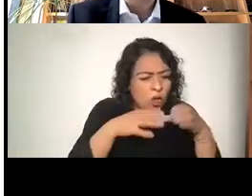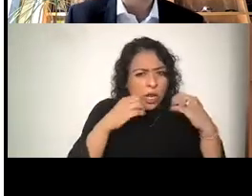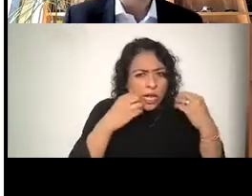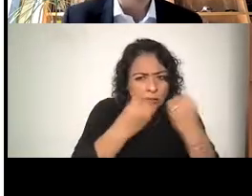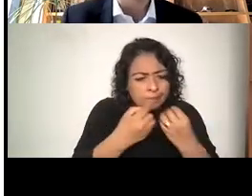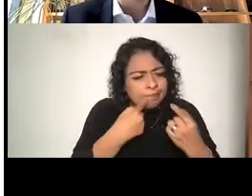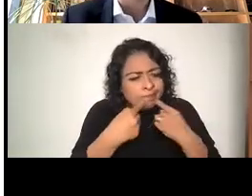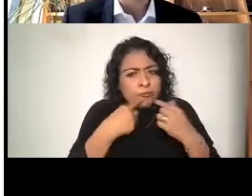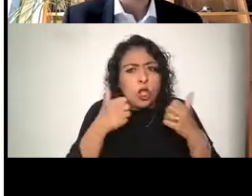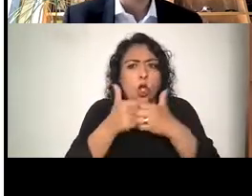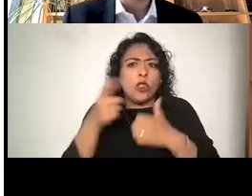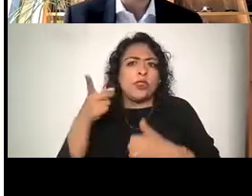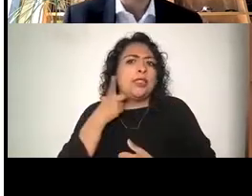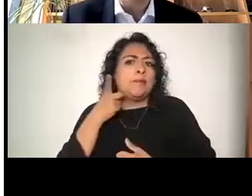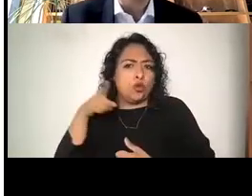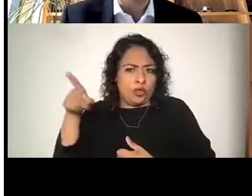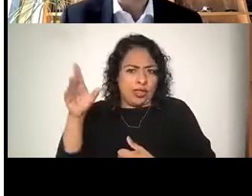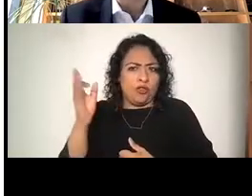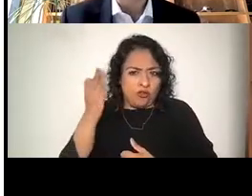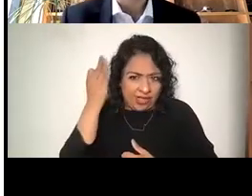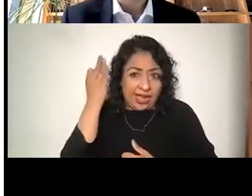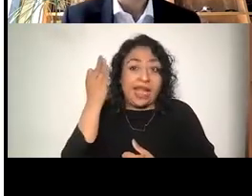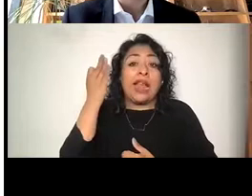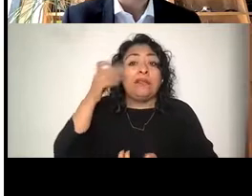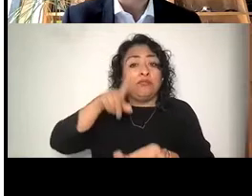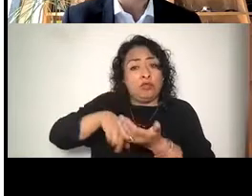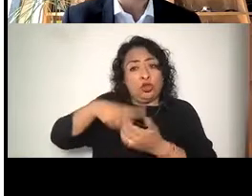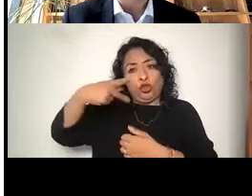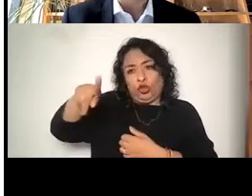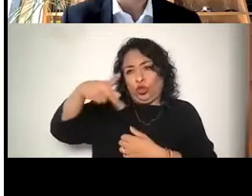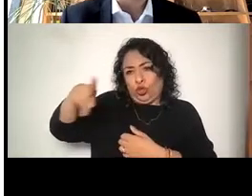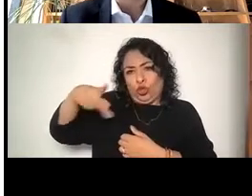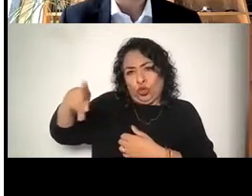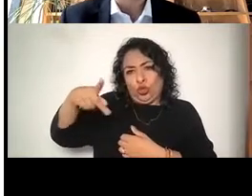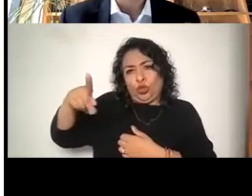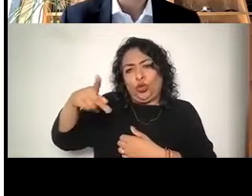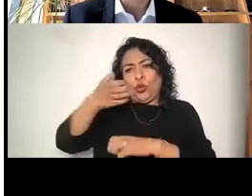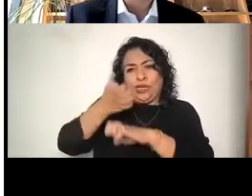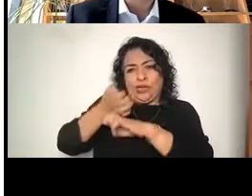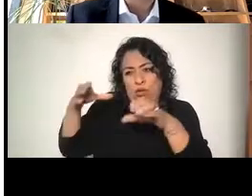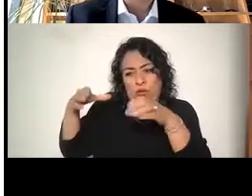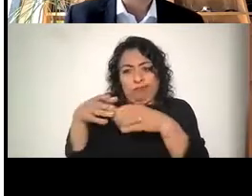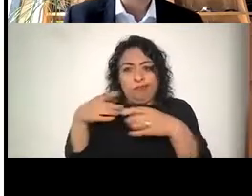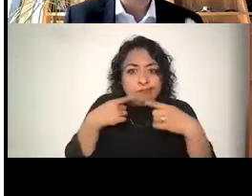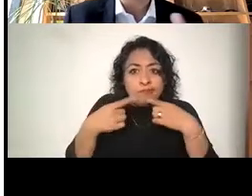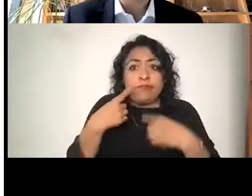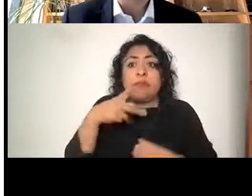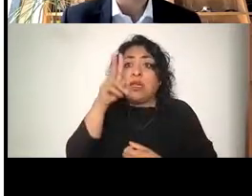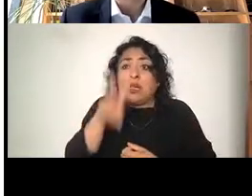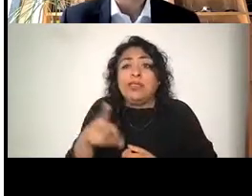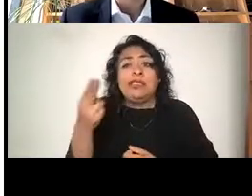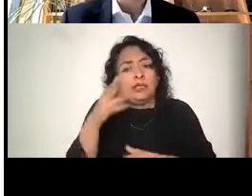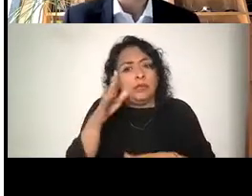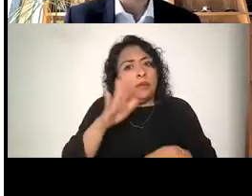hablaron con sus diputados federales, pero desde lo local. Pero en realidad necesitamos mucho